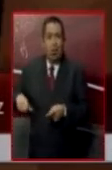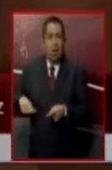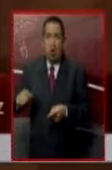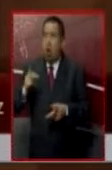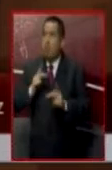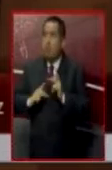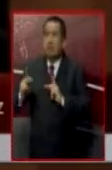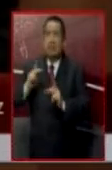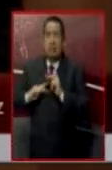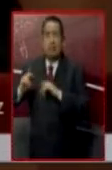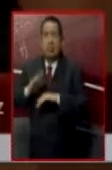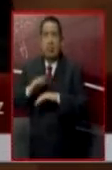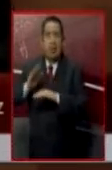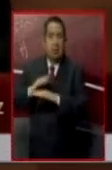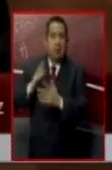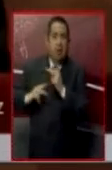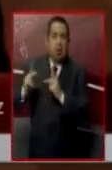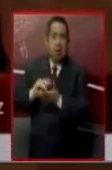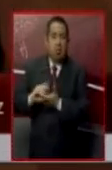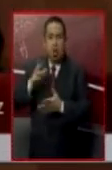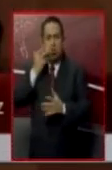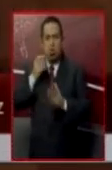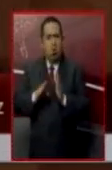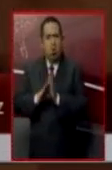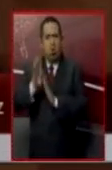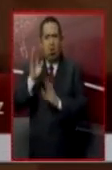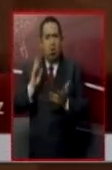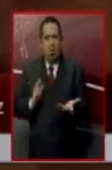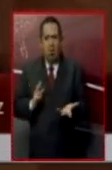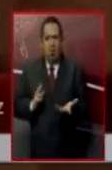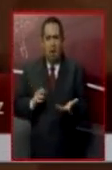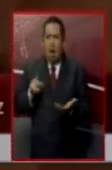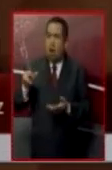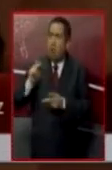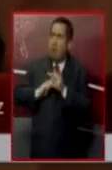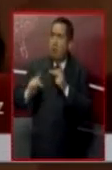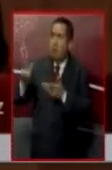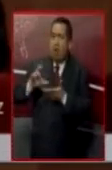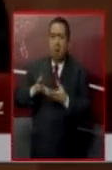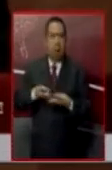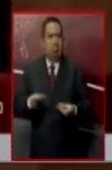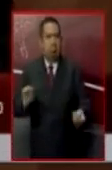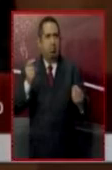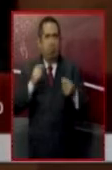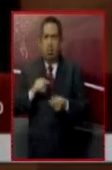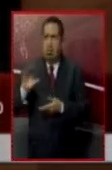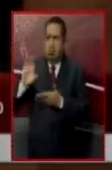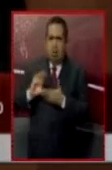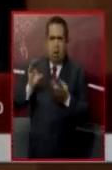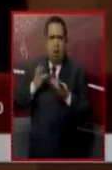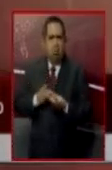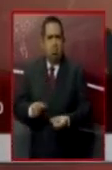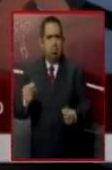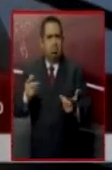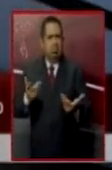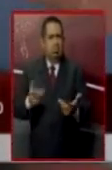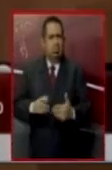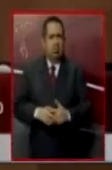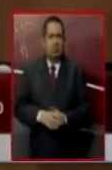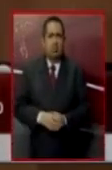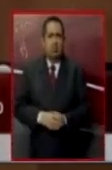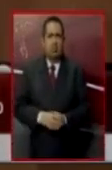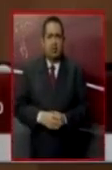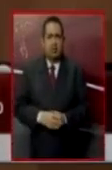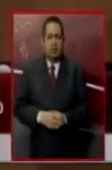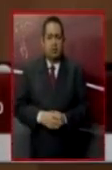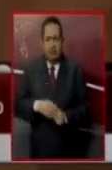endeuda no para crecer o invertir, sino para despilfarrar. En lugar